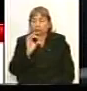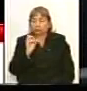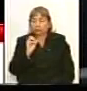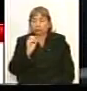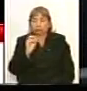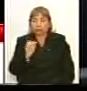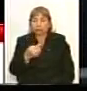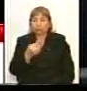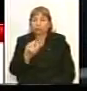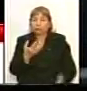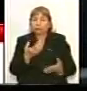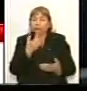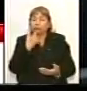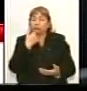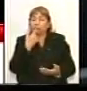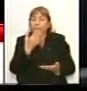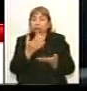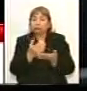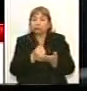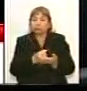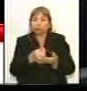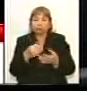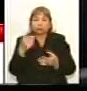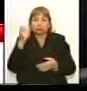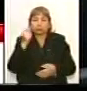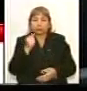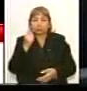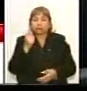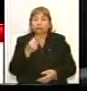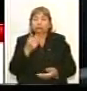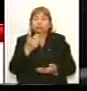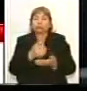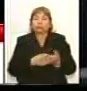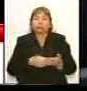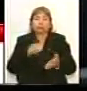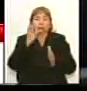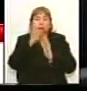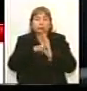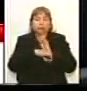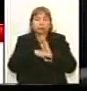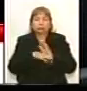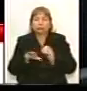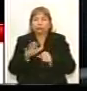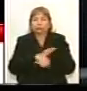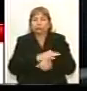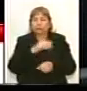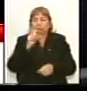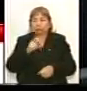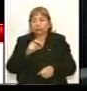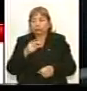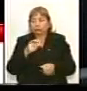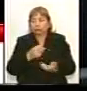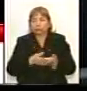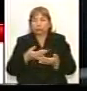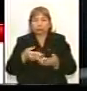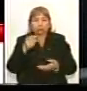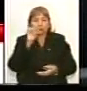180.000 soles, lo que quiere decir que recibirán al momento de jubilarse pensiones ínfimas que no cubrirán sus necesidades básicas. Los casos de